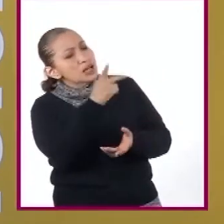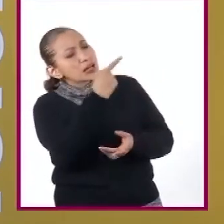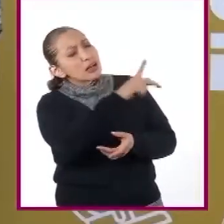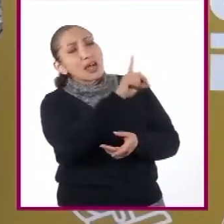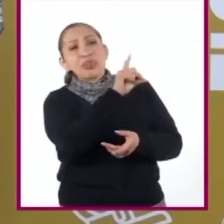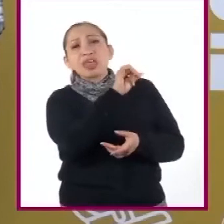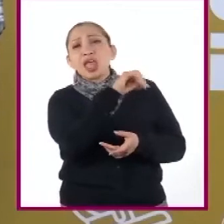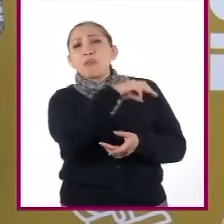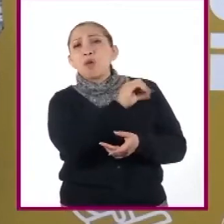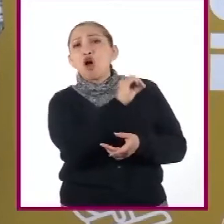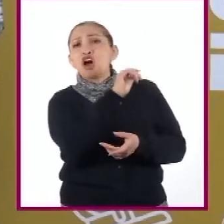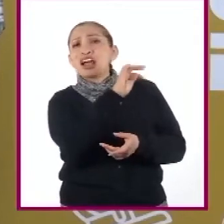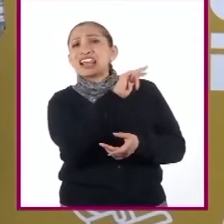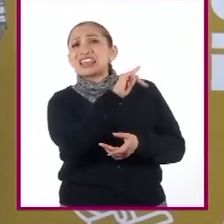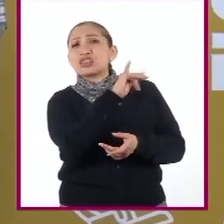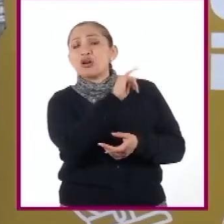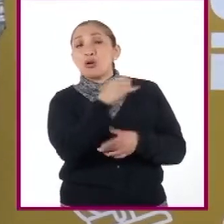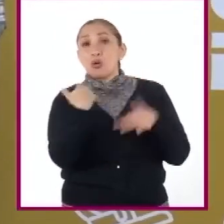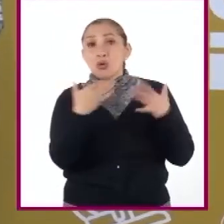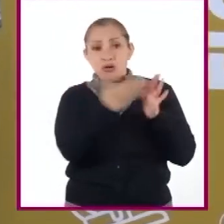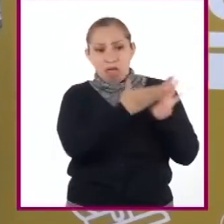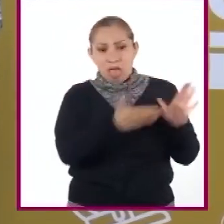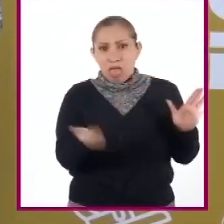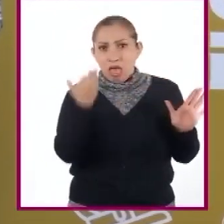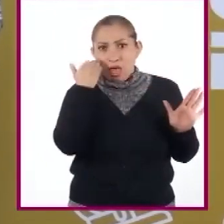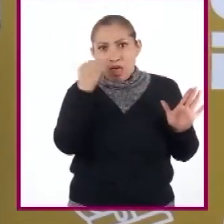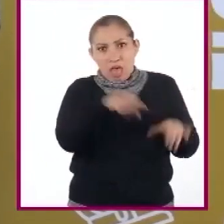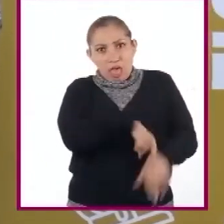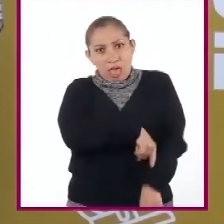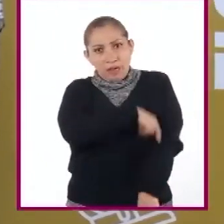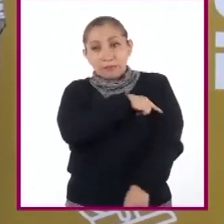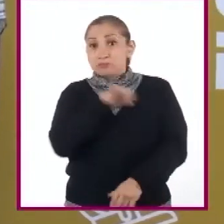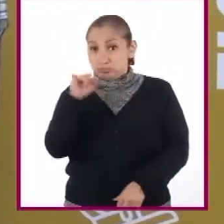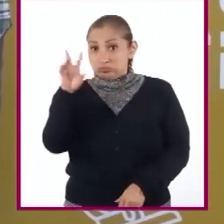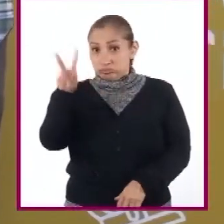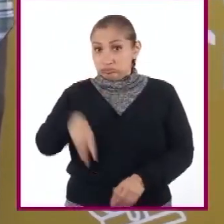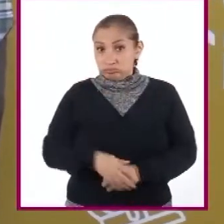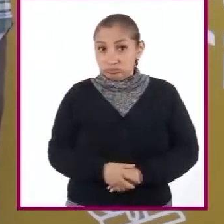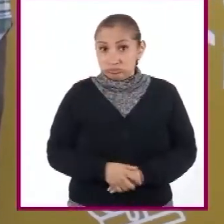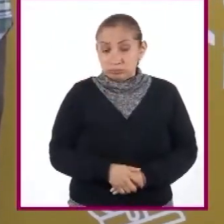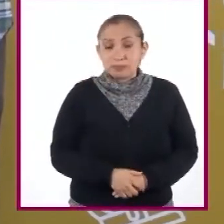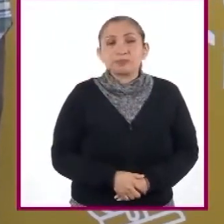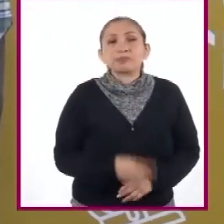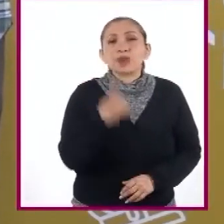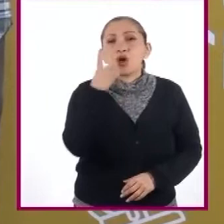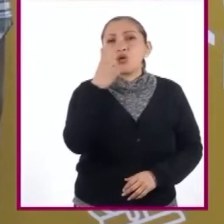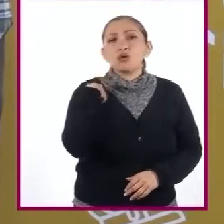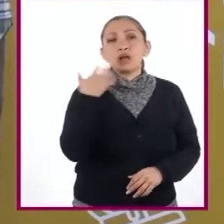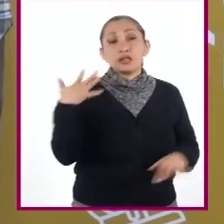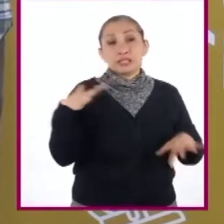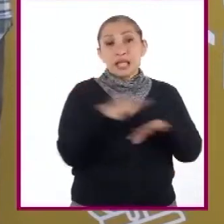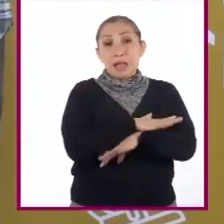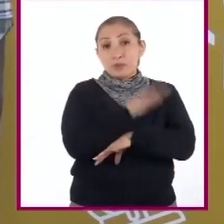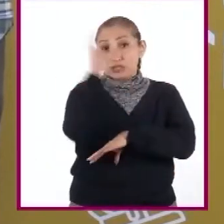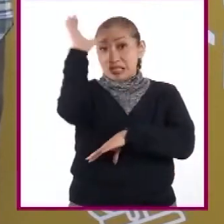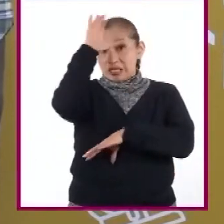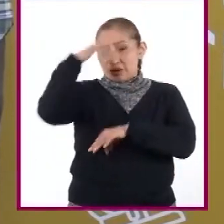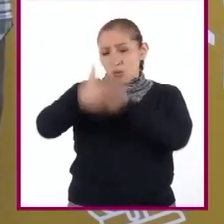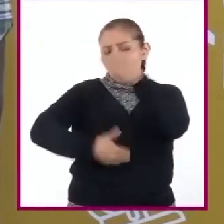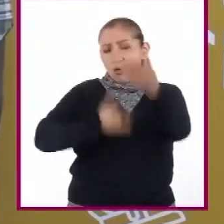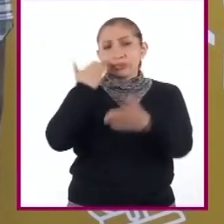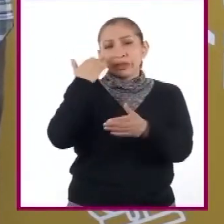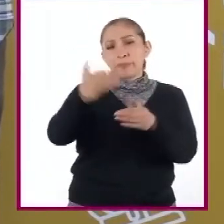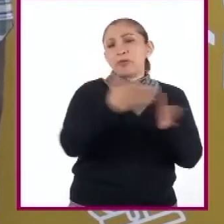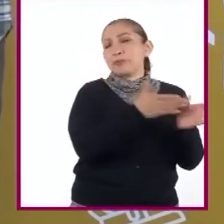Demócrito. Eso es muchísimo tiempo, maestro. ¿Verdad que sí? Algunas revoluciones científicas toman tiempo